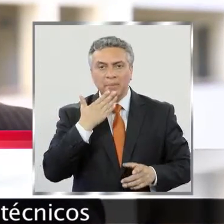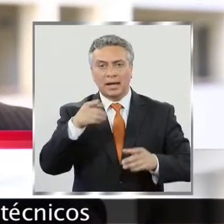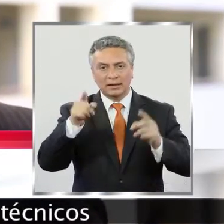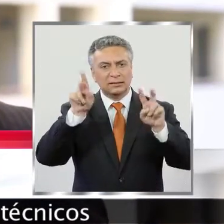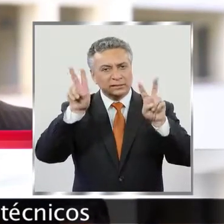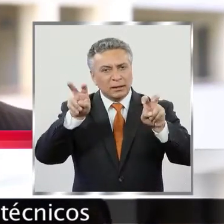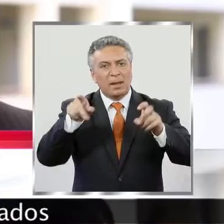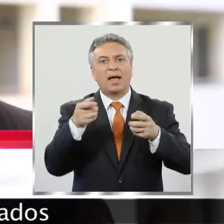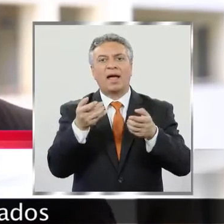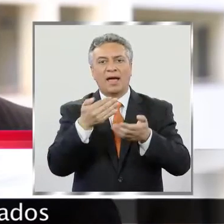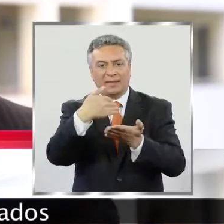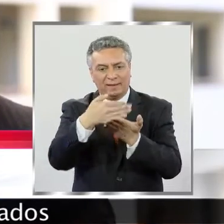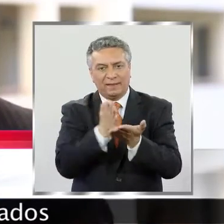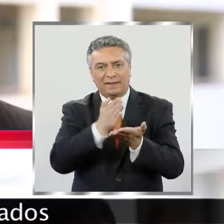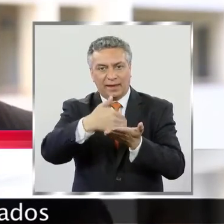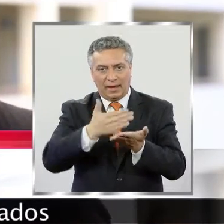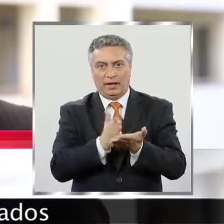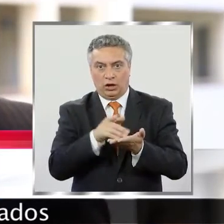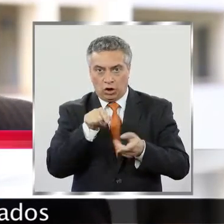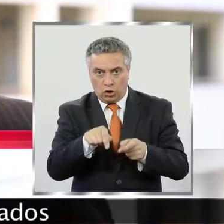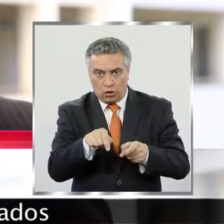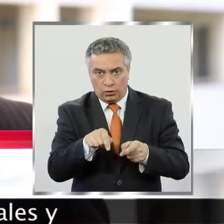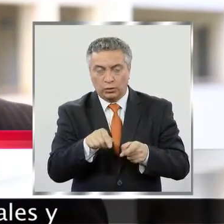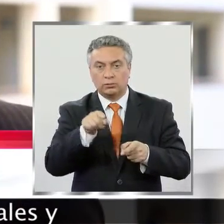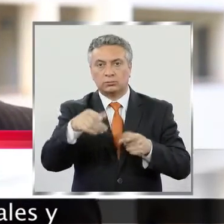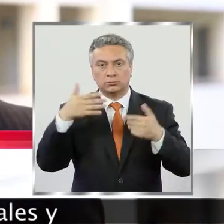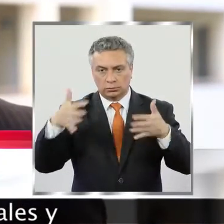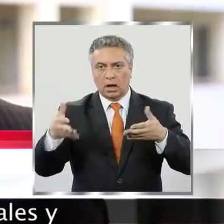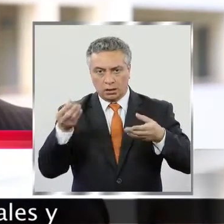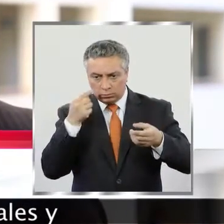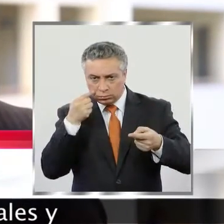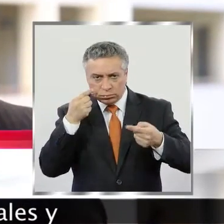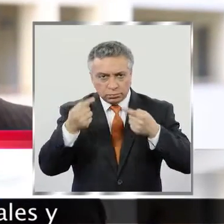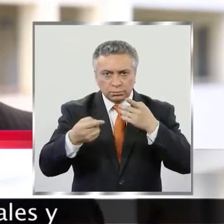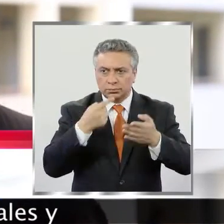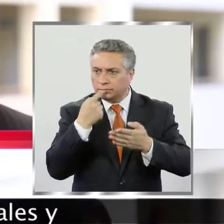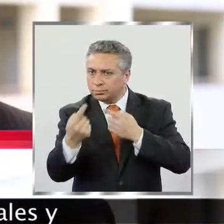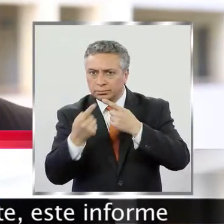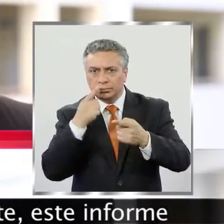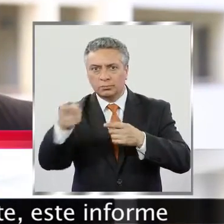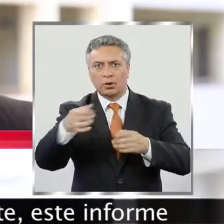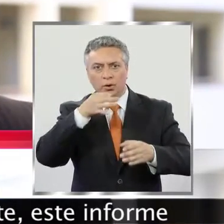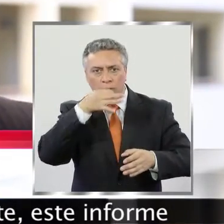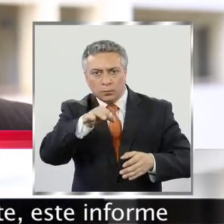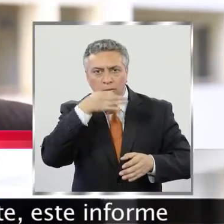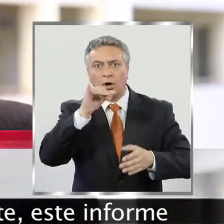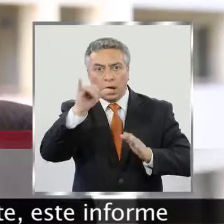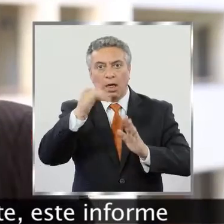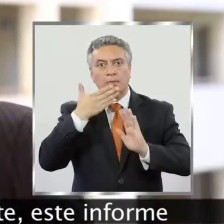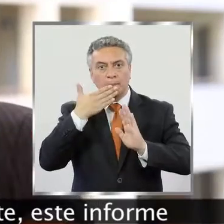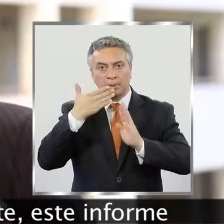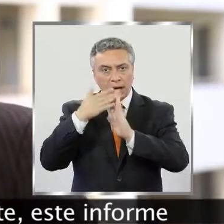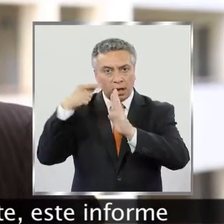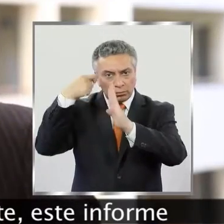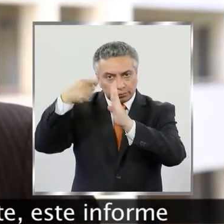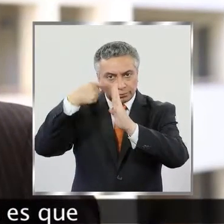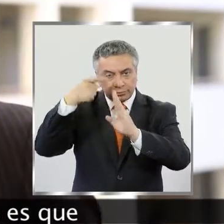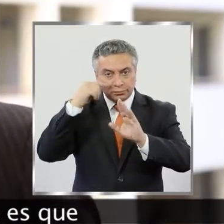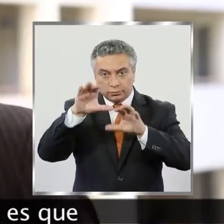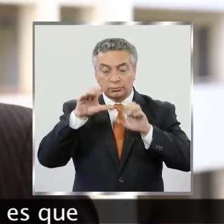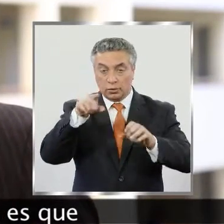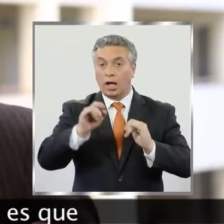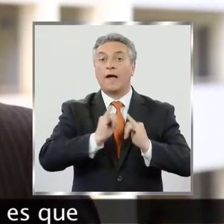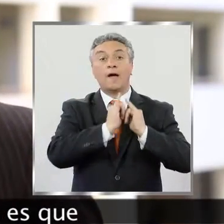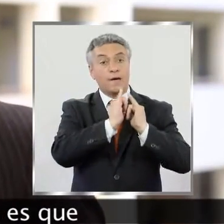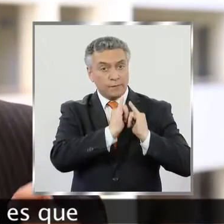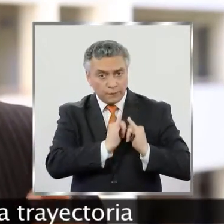técnicos que son complementados con análisis testimoniales y documentales, pero básicamente este informe técnico